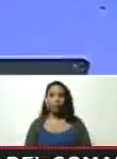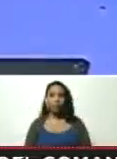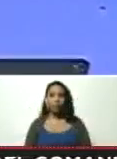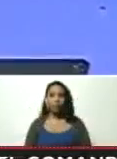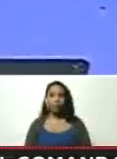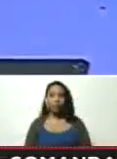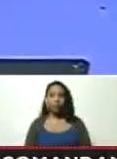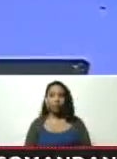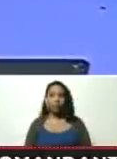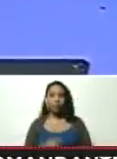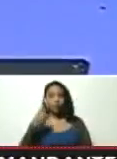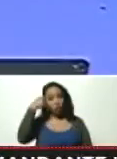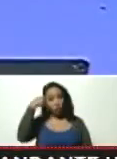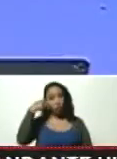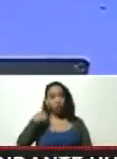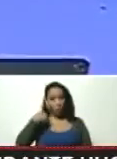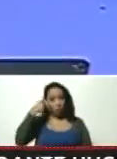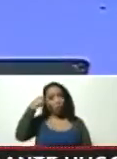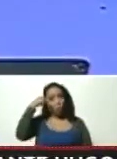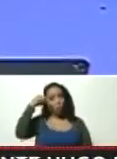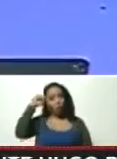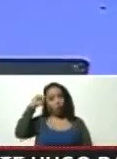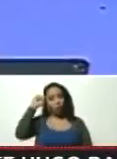los recuerdos de esos días,